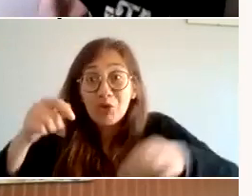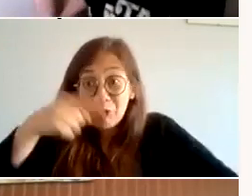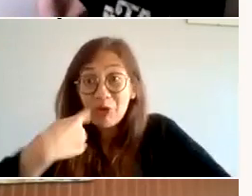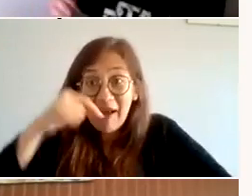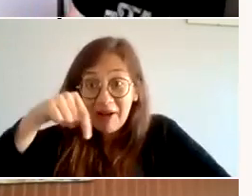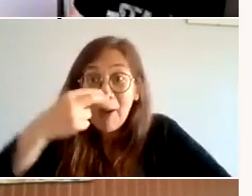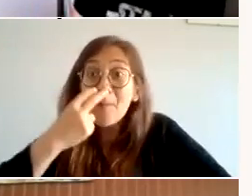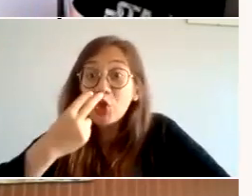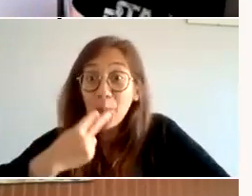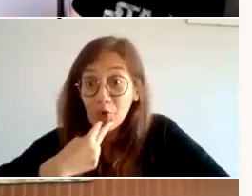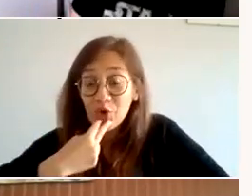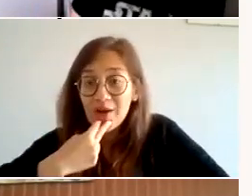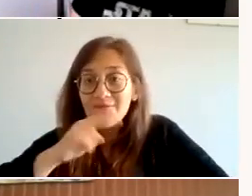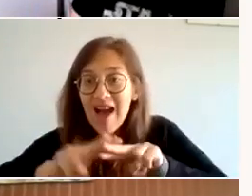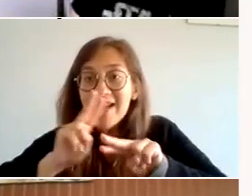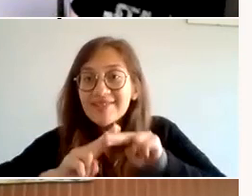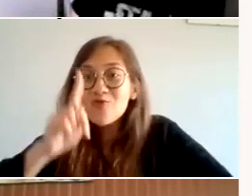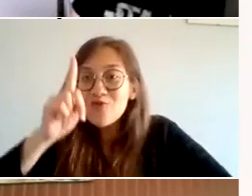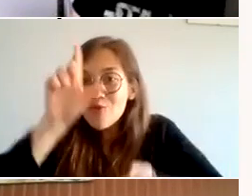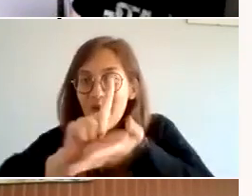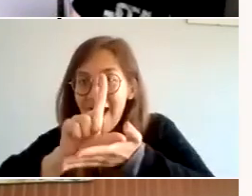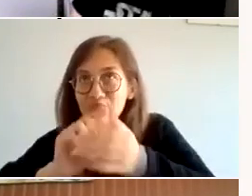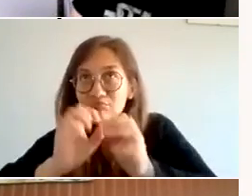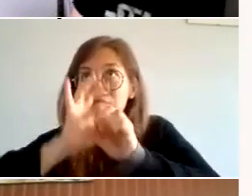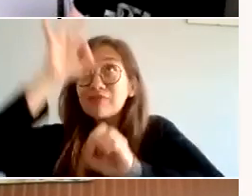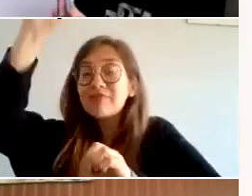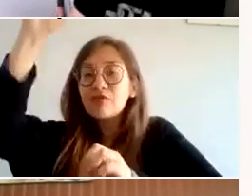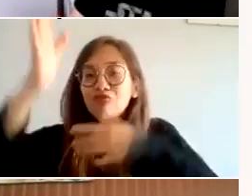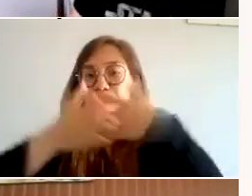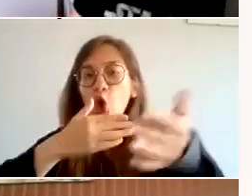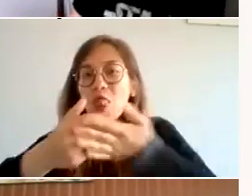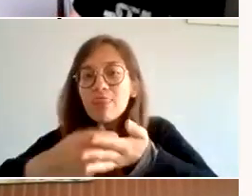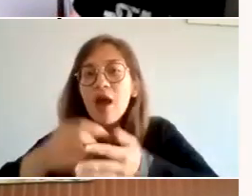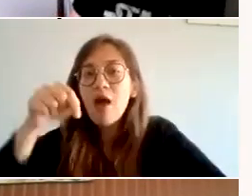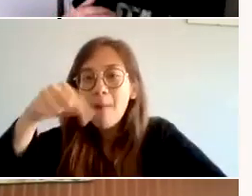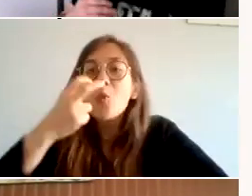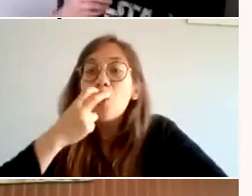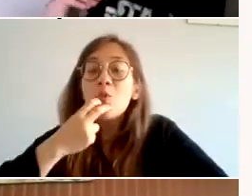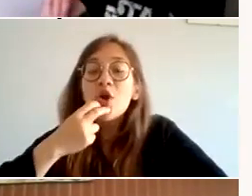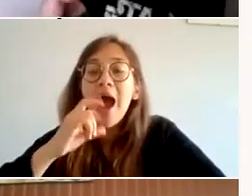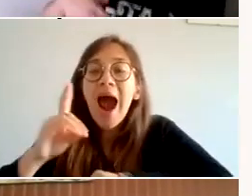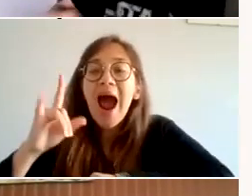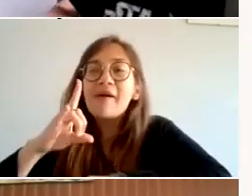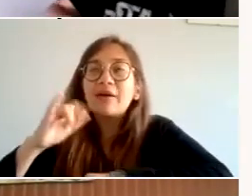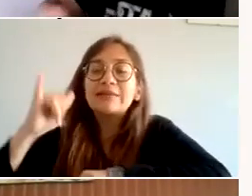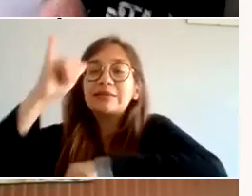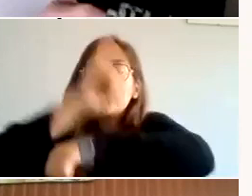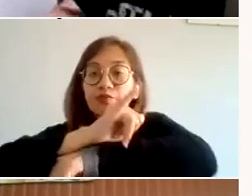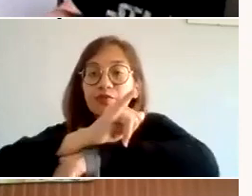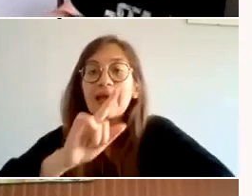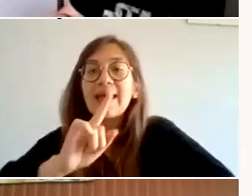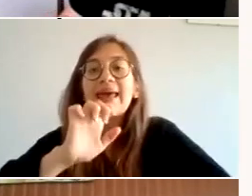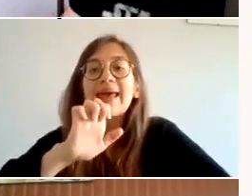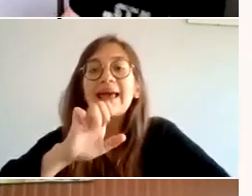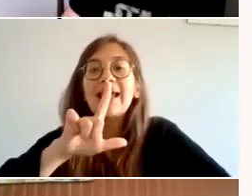al lado del aeropuerto, y que va a tener que proporcionar internet para la Patagonia, para todo lo que es el